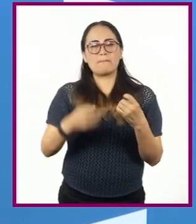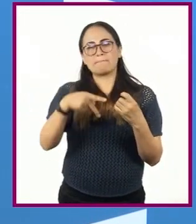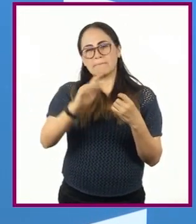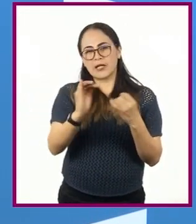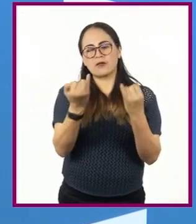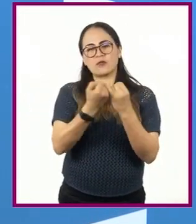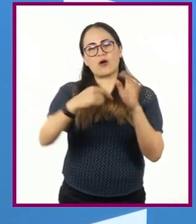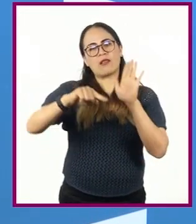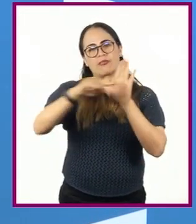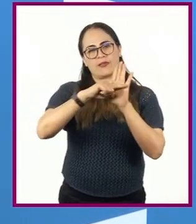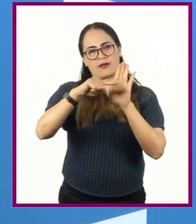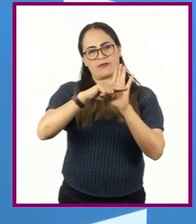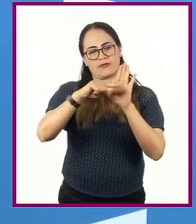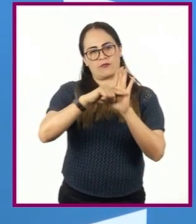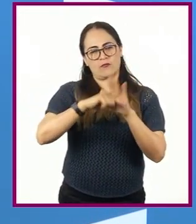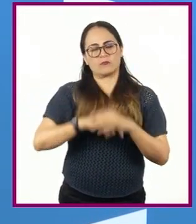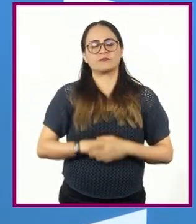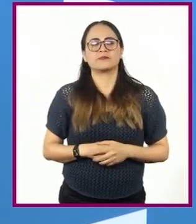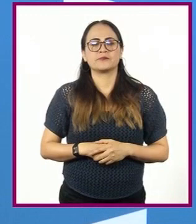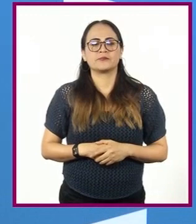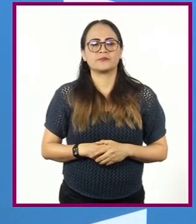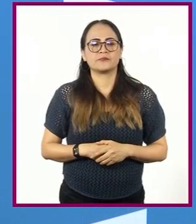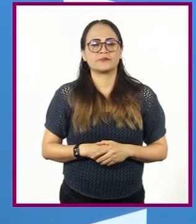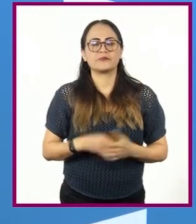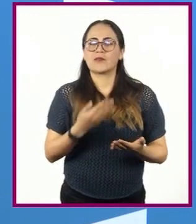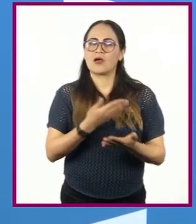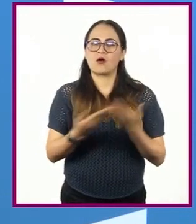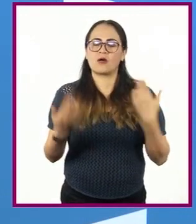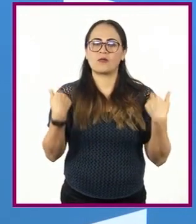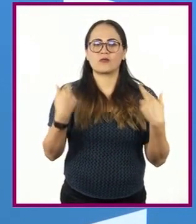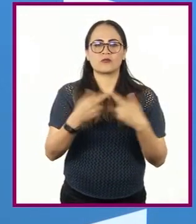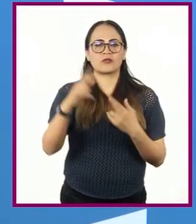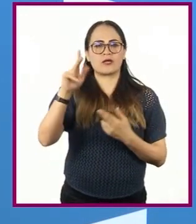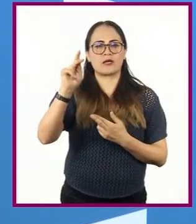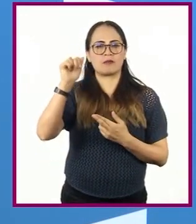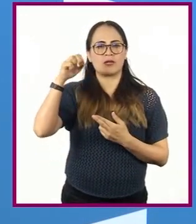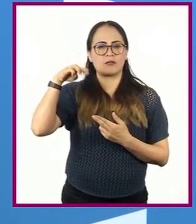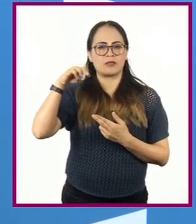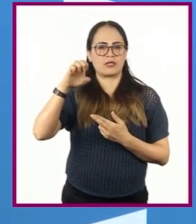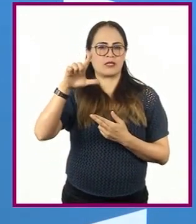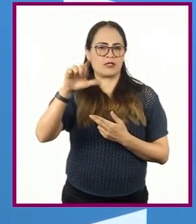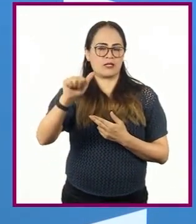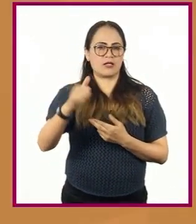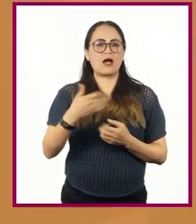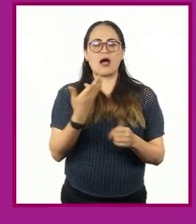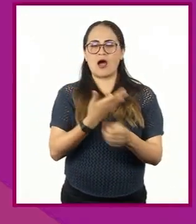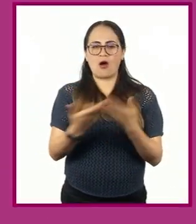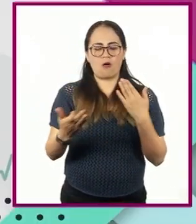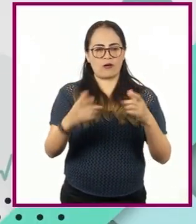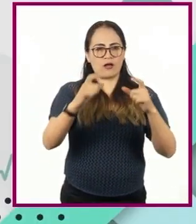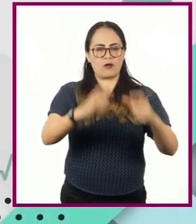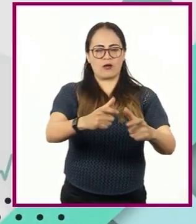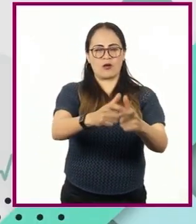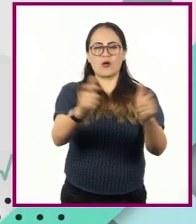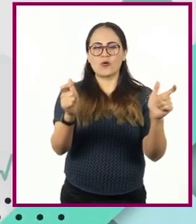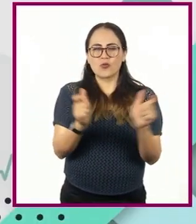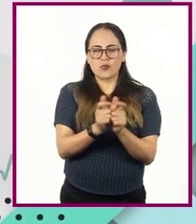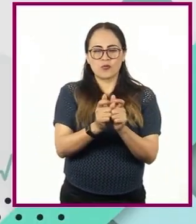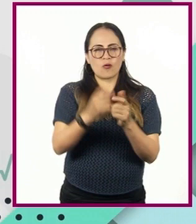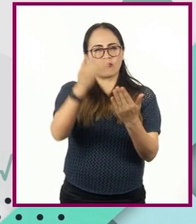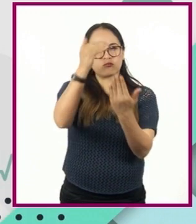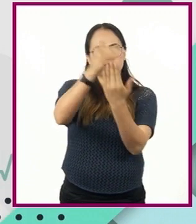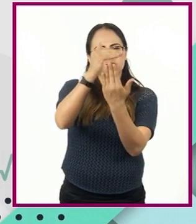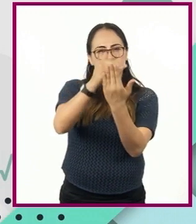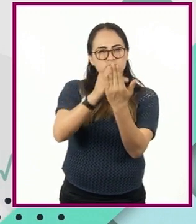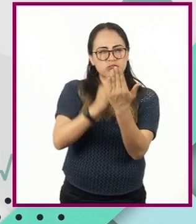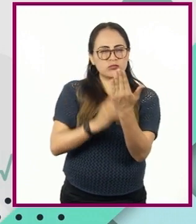negativo. Ahora, profesora Pamela, continuemos con la resolución de la familia de oraciones numéricas.